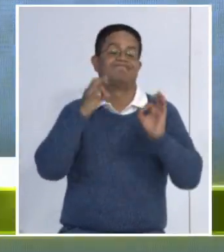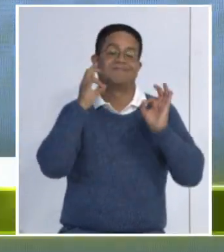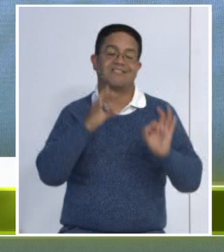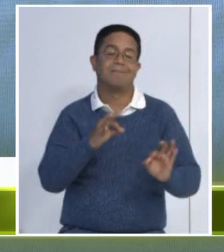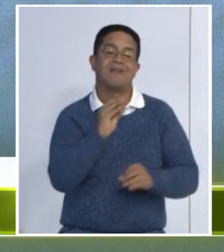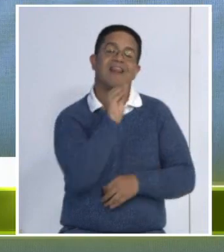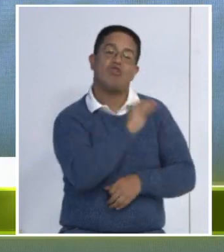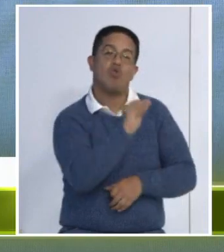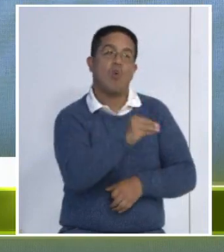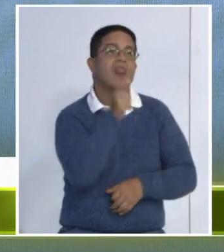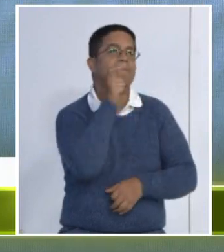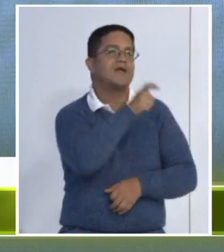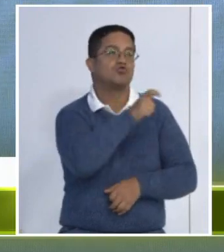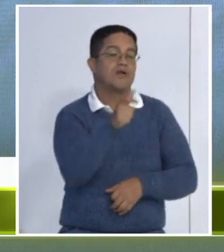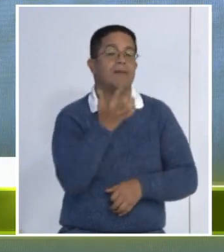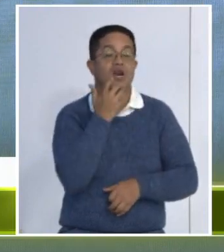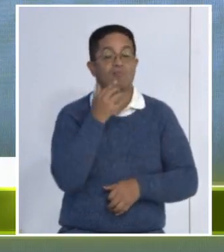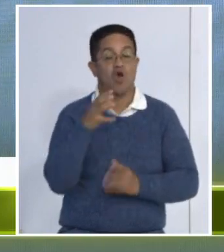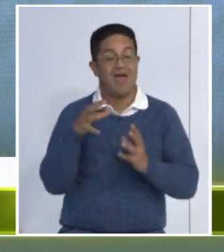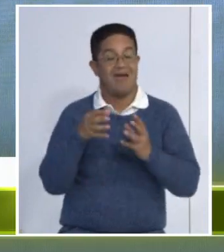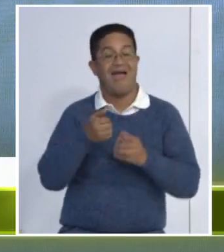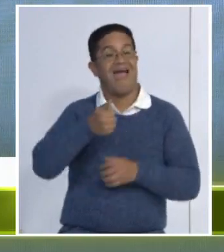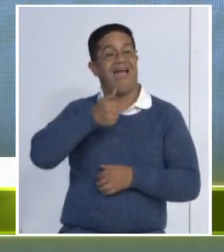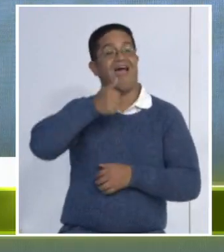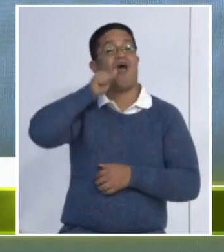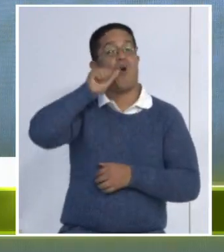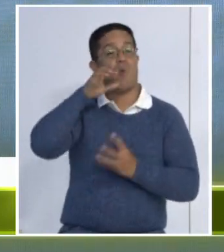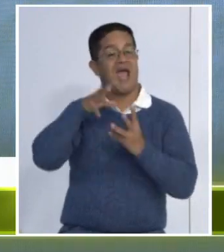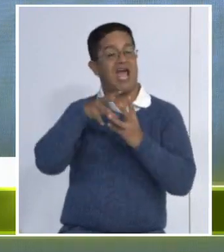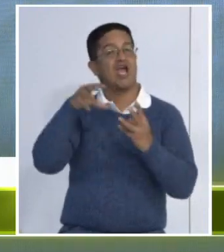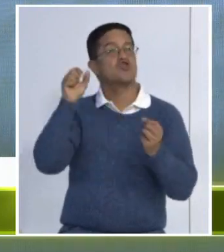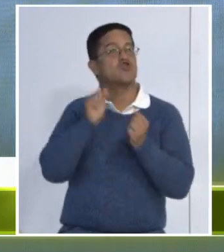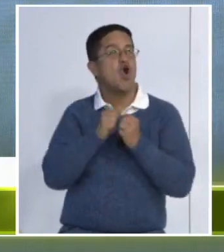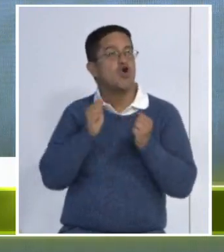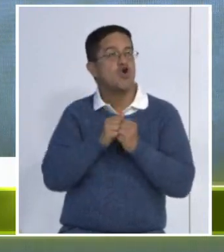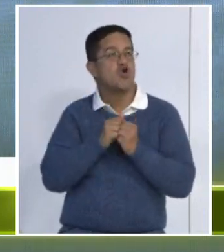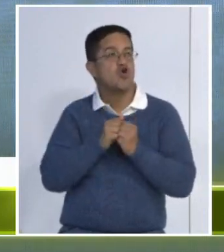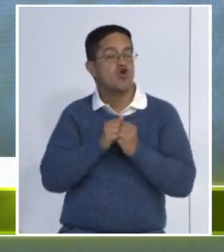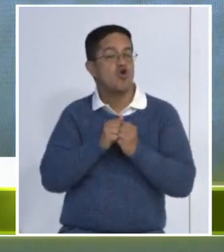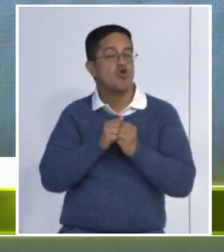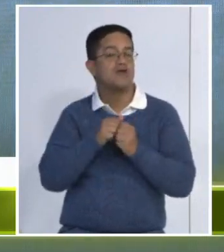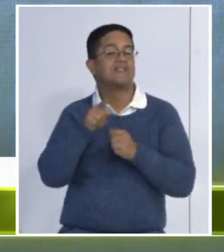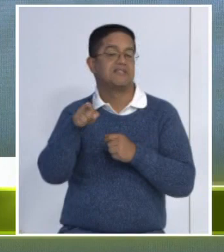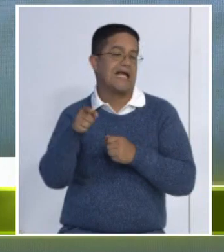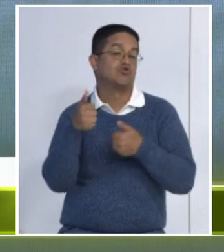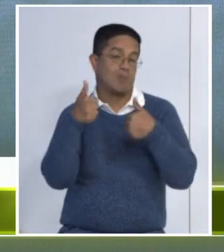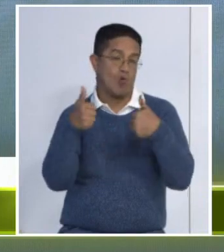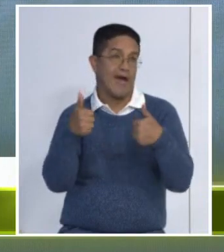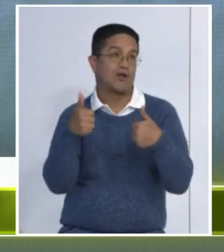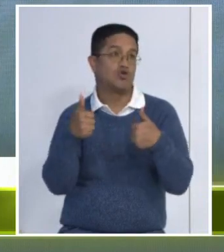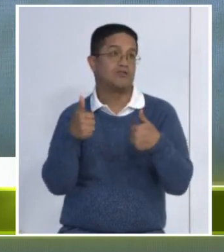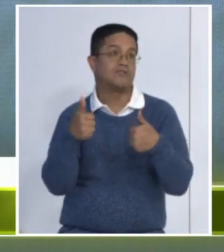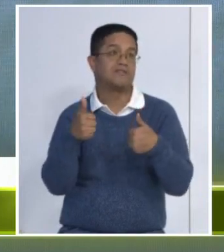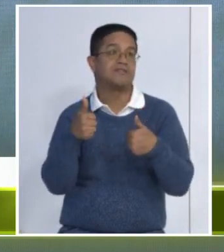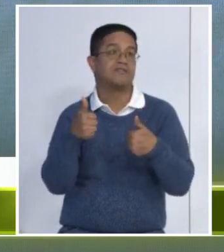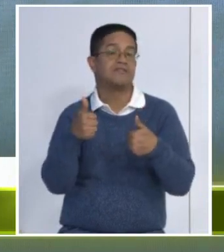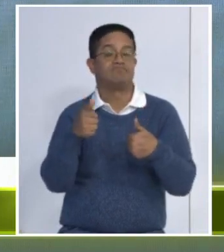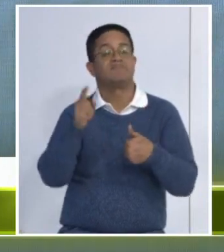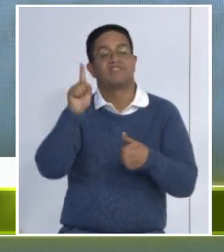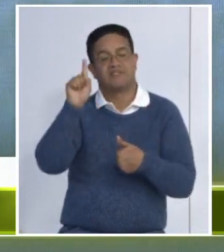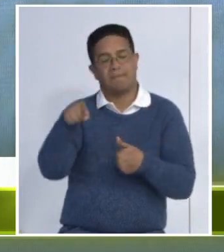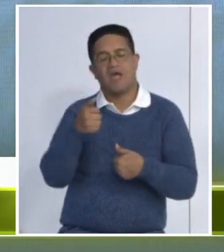pacientes, por ejemplo, en el agua de coco, que es un líquido bastante con muchos beneficios y sobre todo para